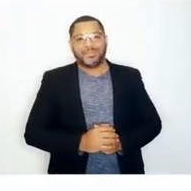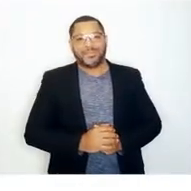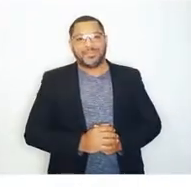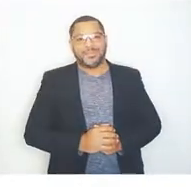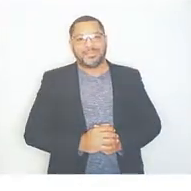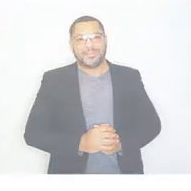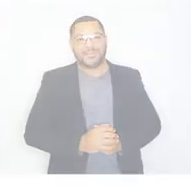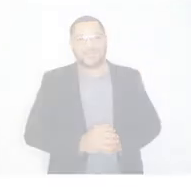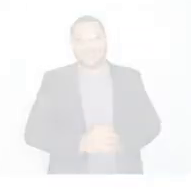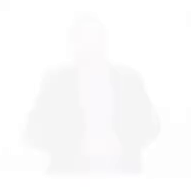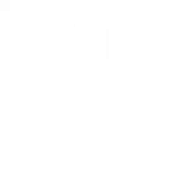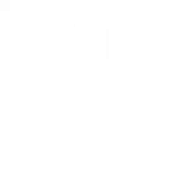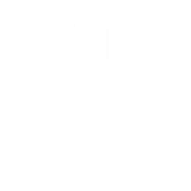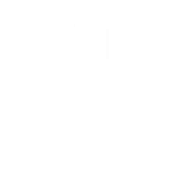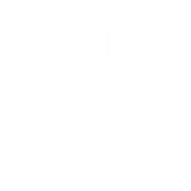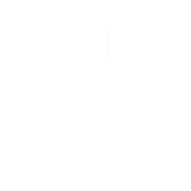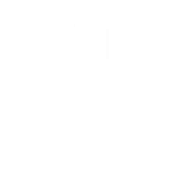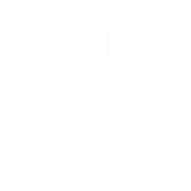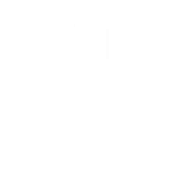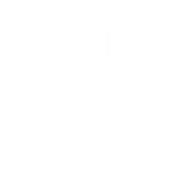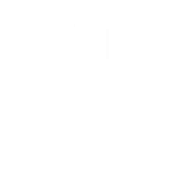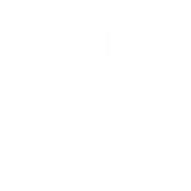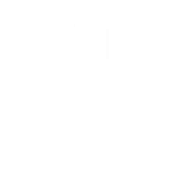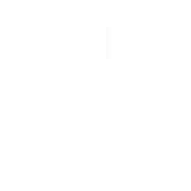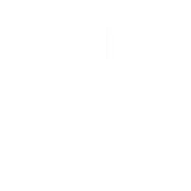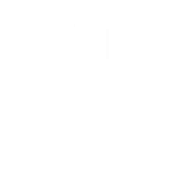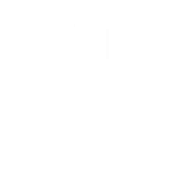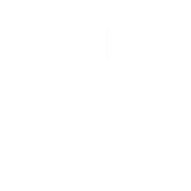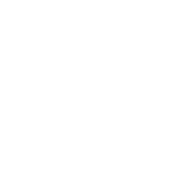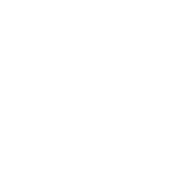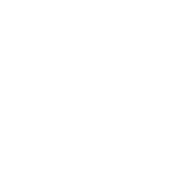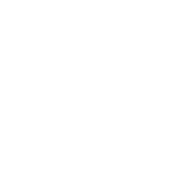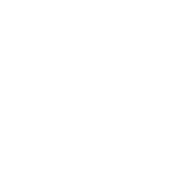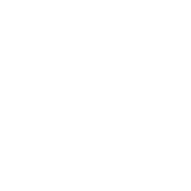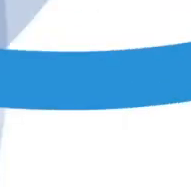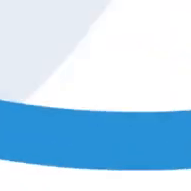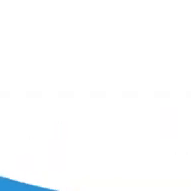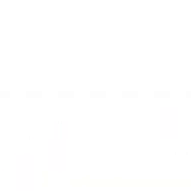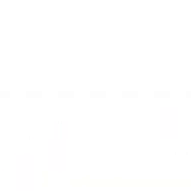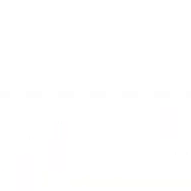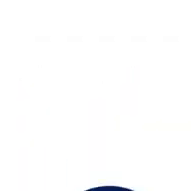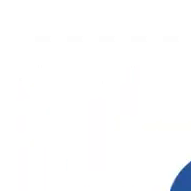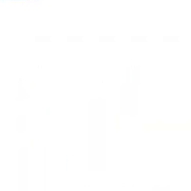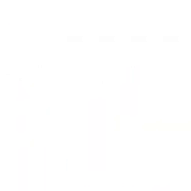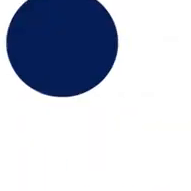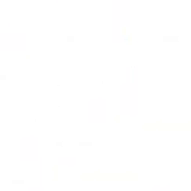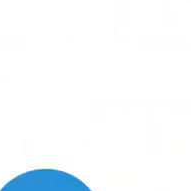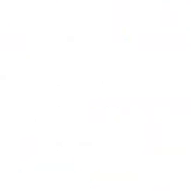Thank you.